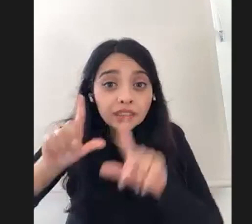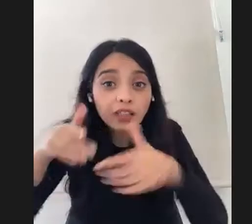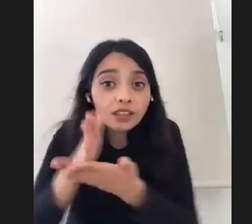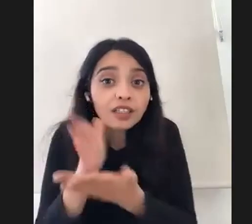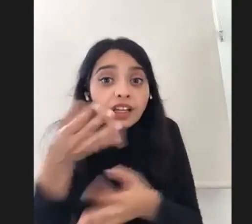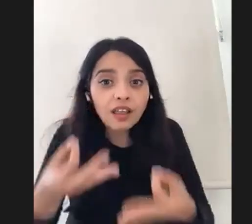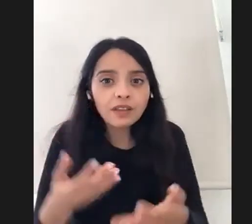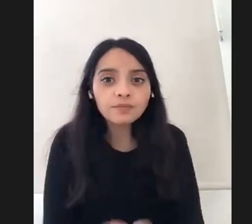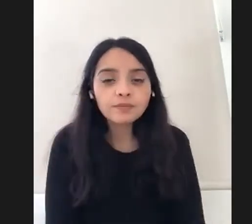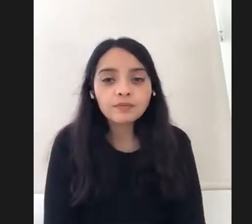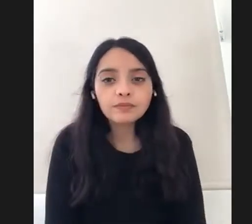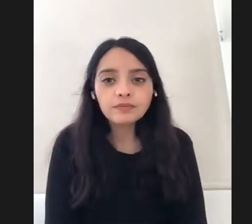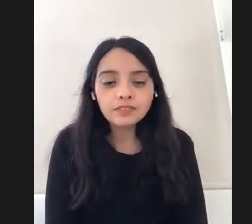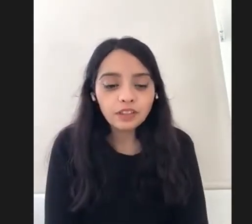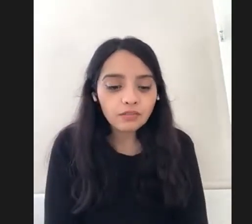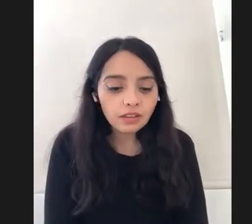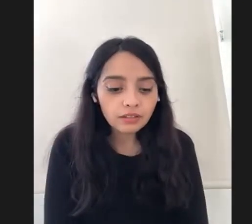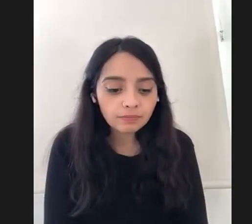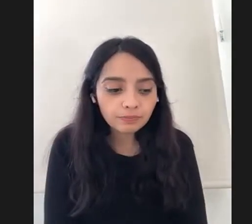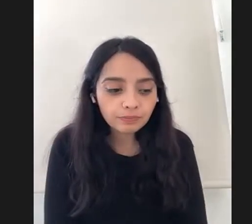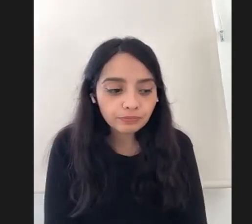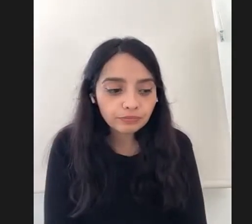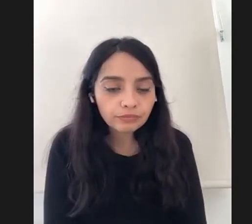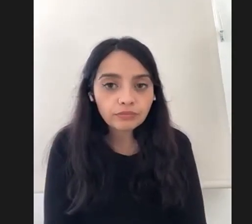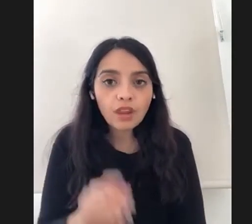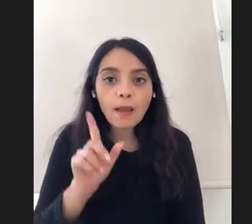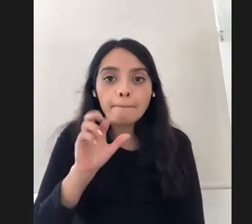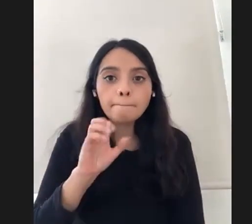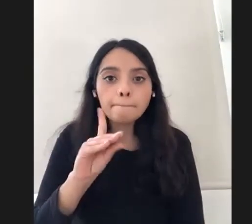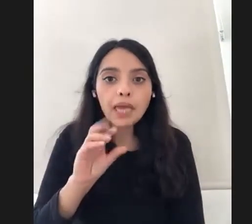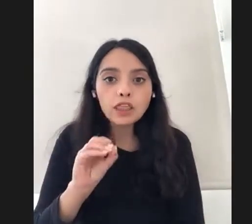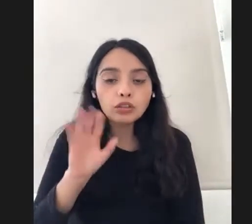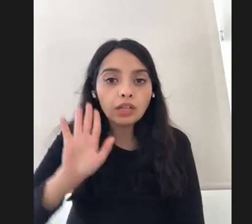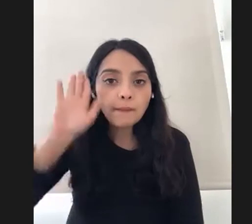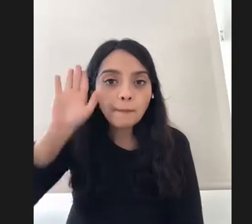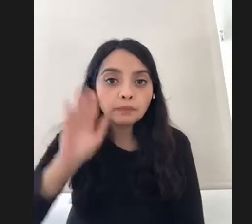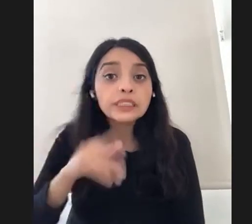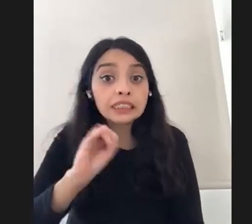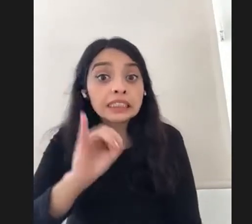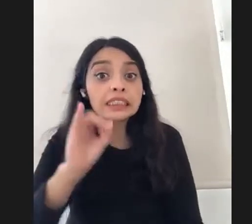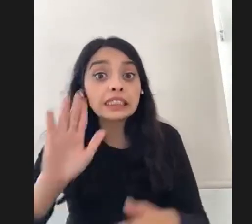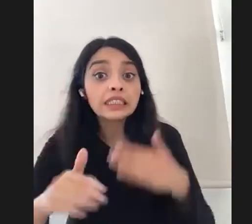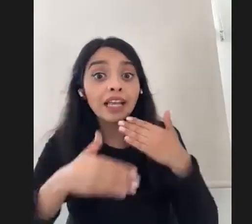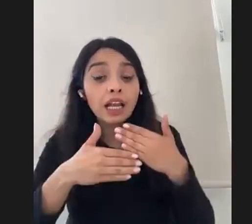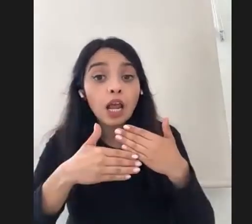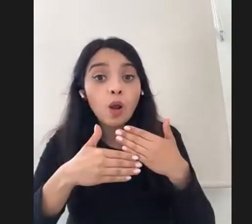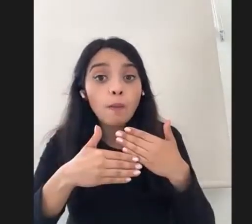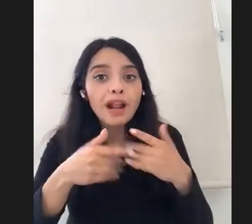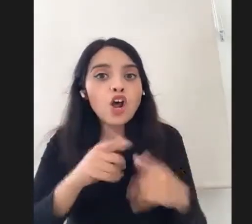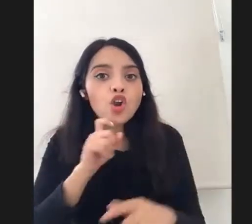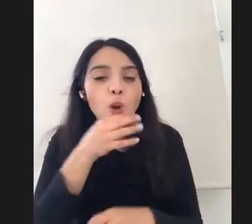mano alzada. Gracias. Sí, quería complementar eso con otro